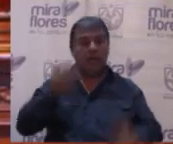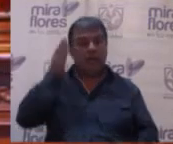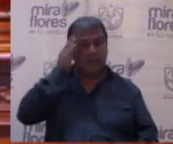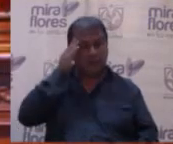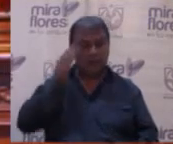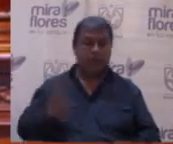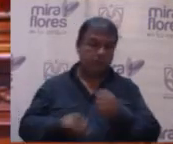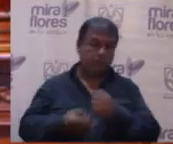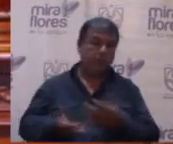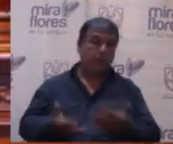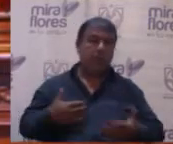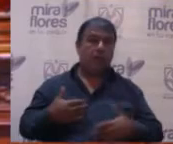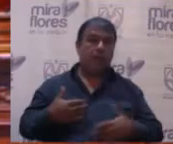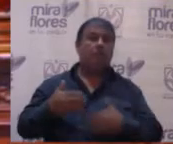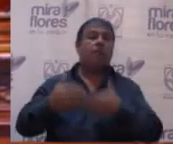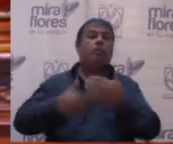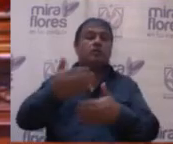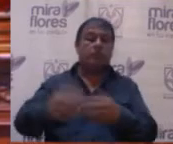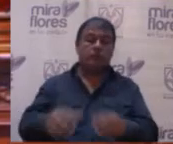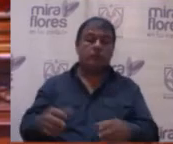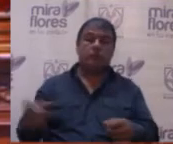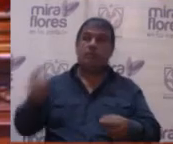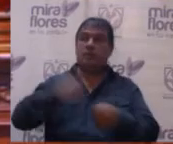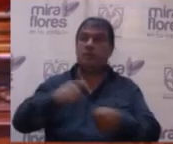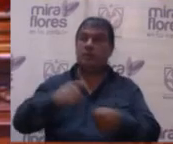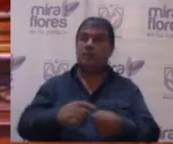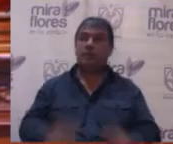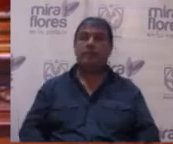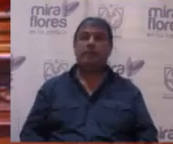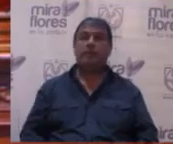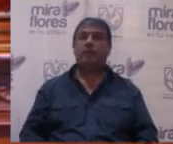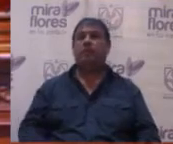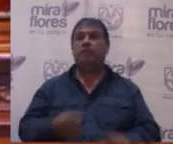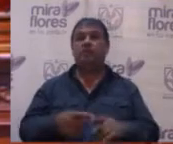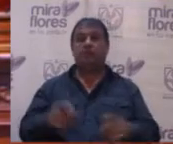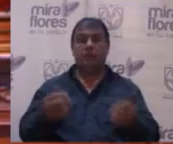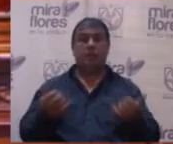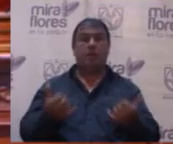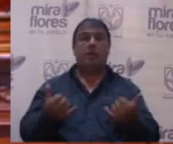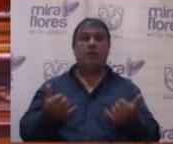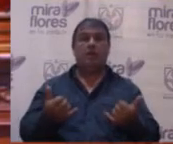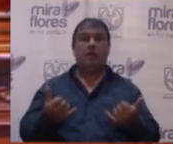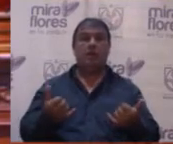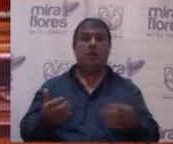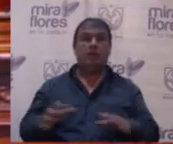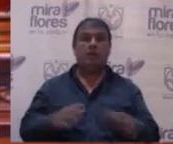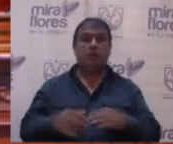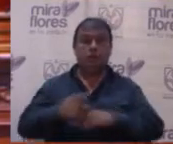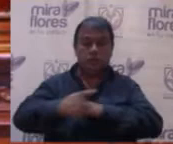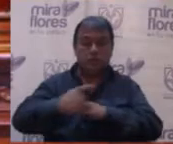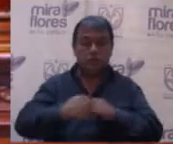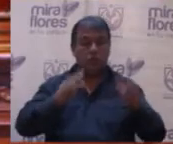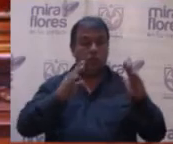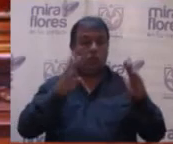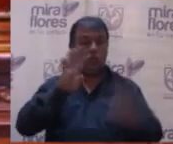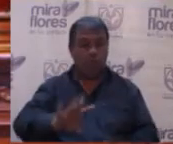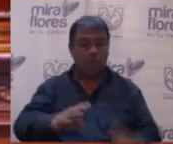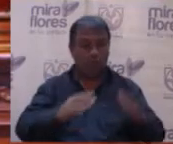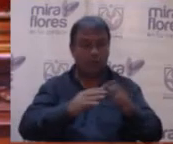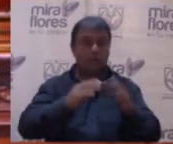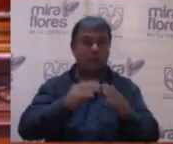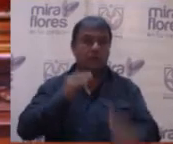cuenta, probablemente para los próximos procesos participativos, pero ahora vamos a hacer un distrito con 4 casas del